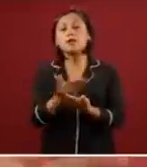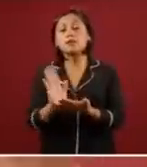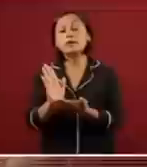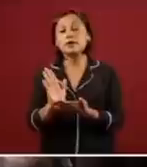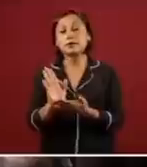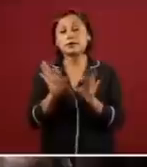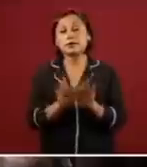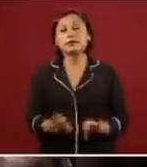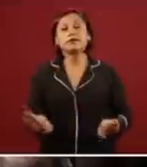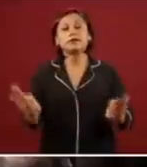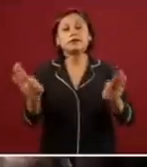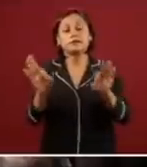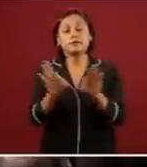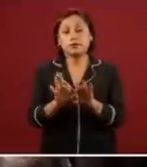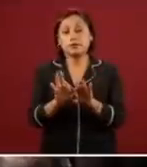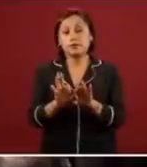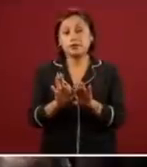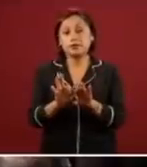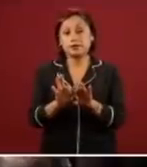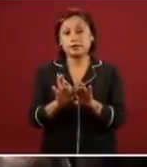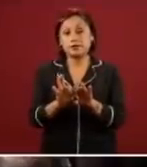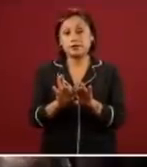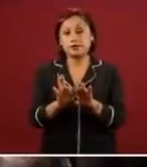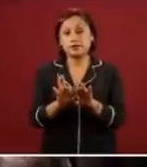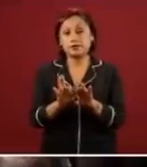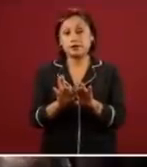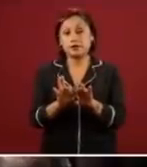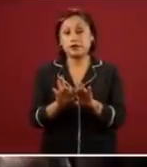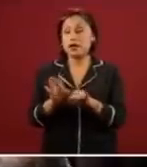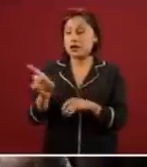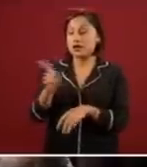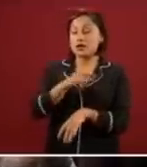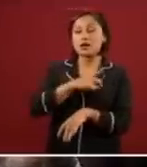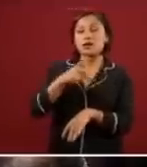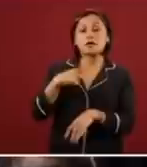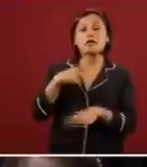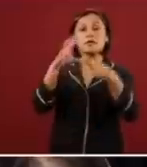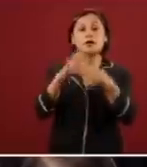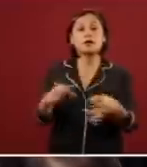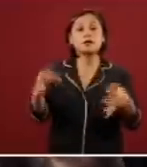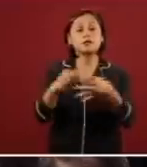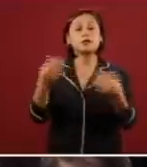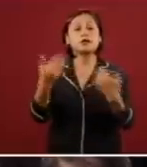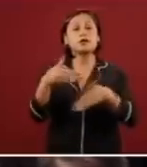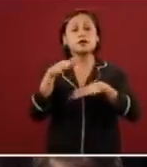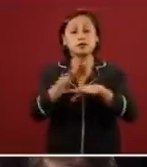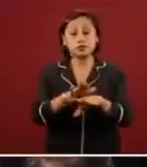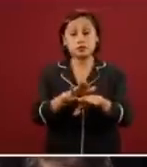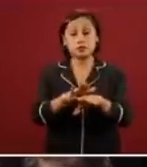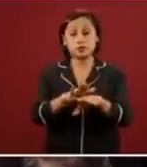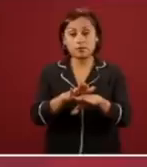que se hablara más sobre empresarios que